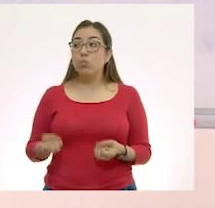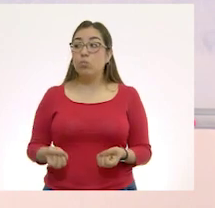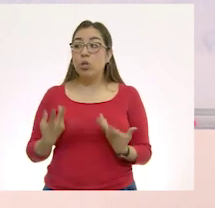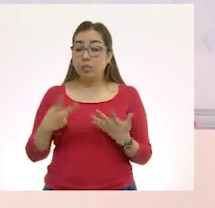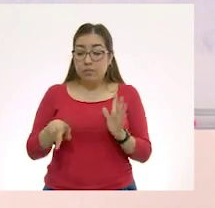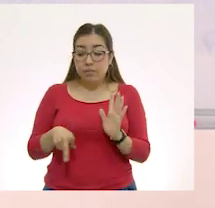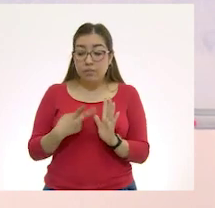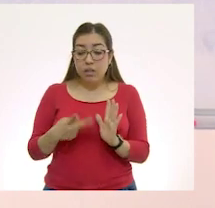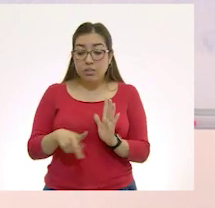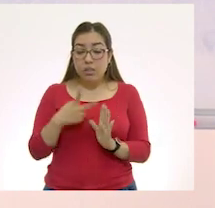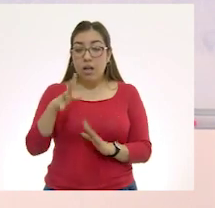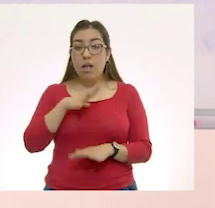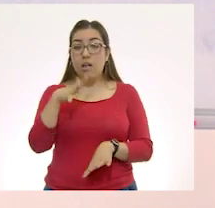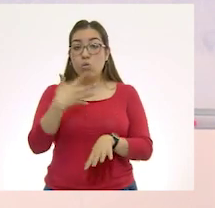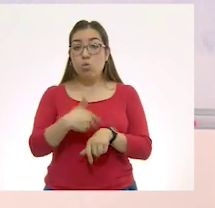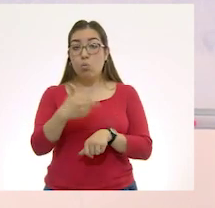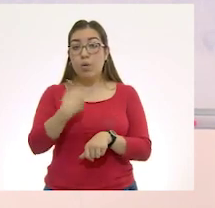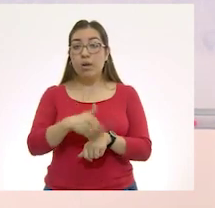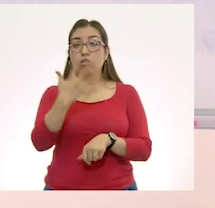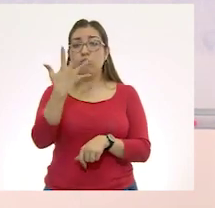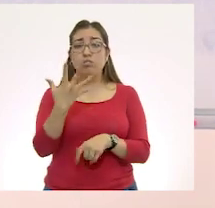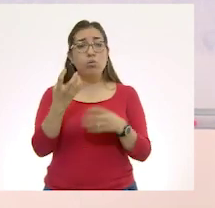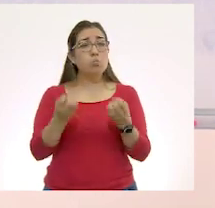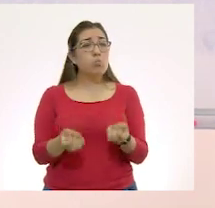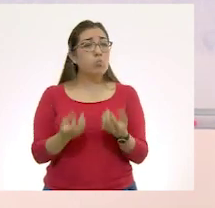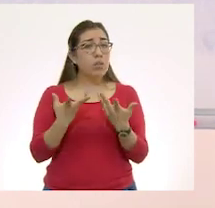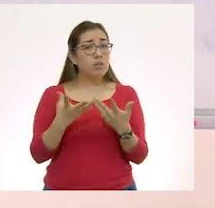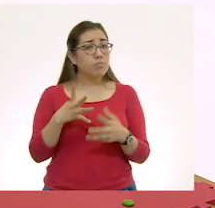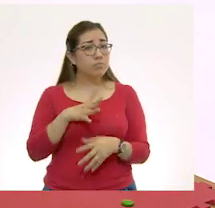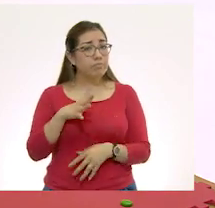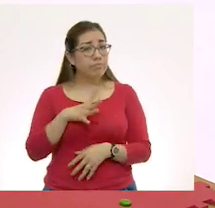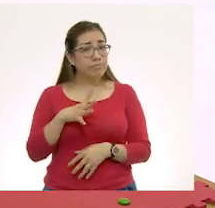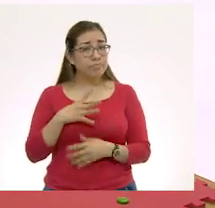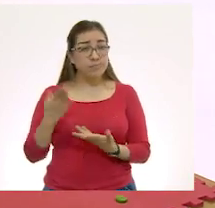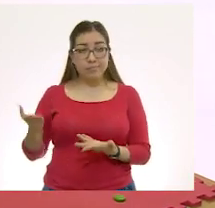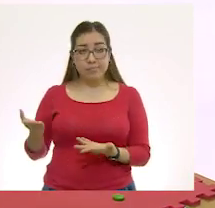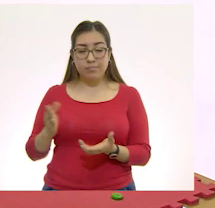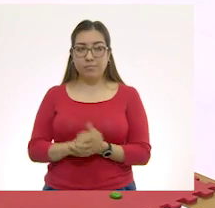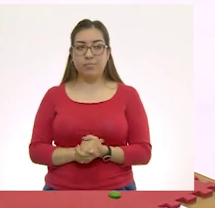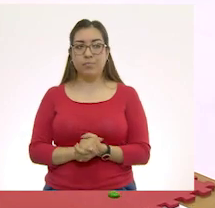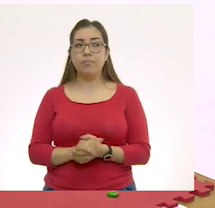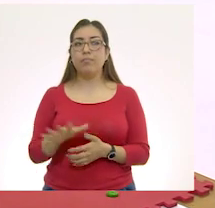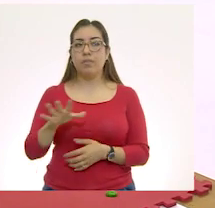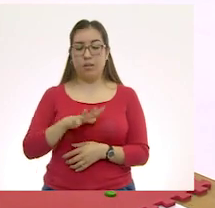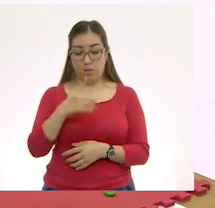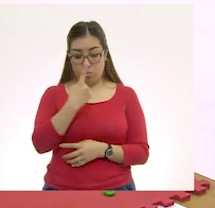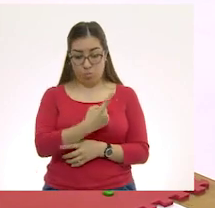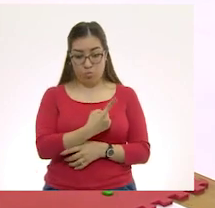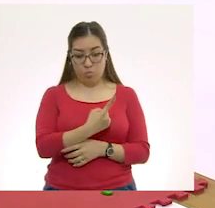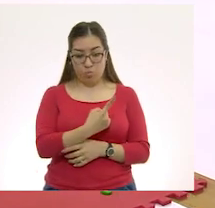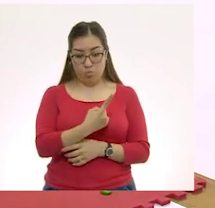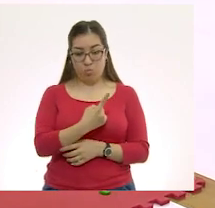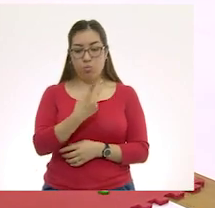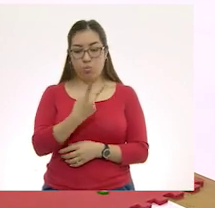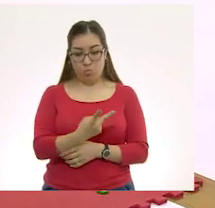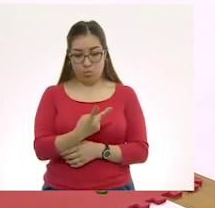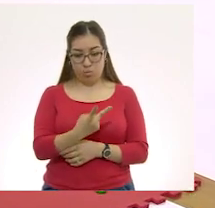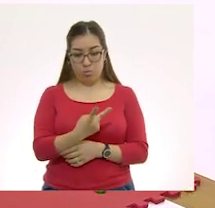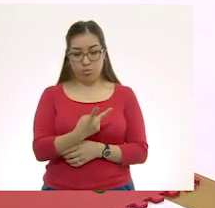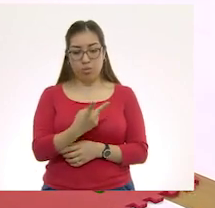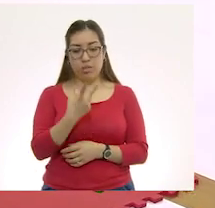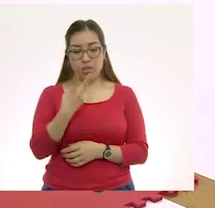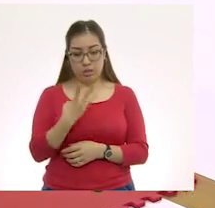tenemos el número cinco puedes contar cuántos grupos tienes si maestra tengo 12